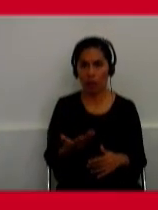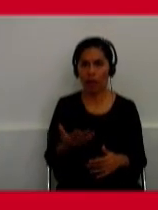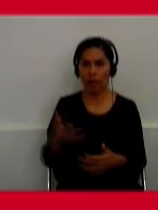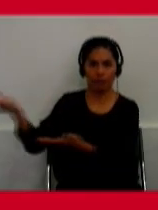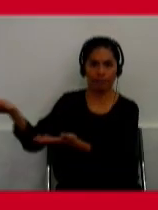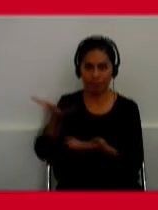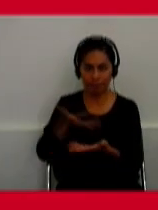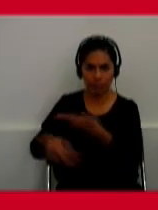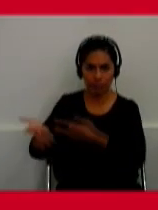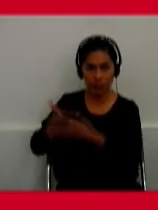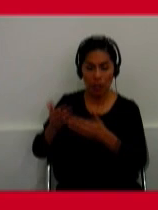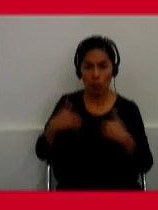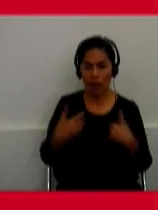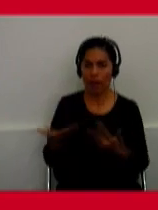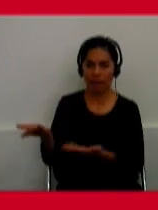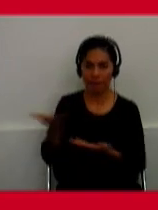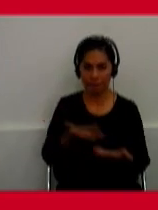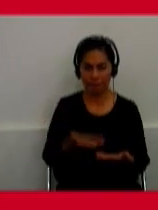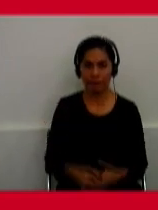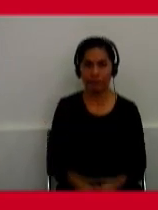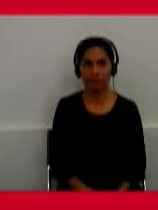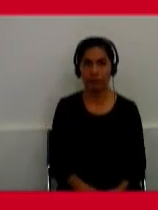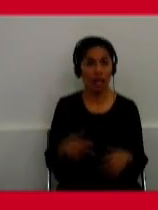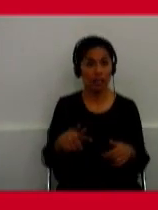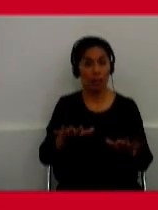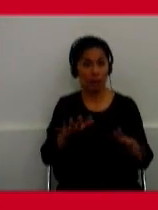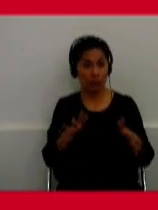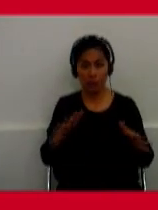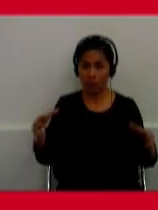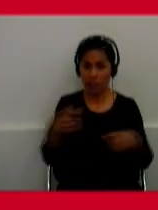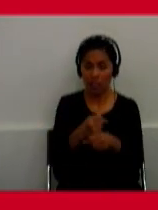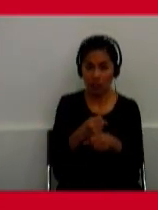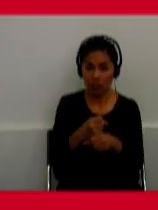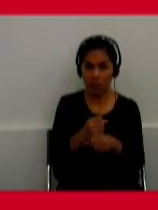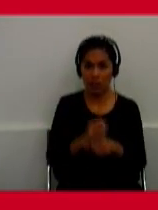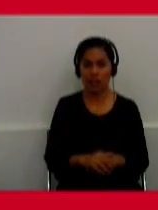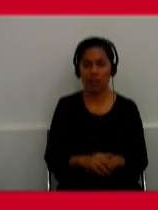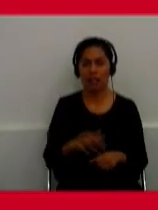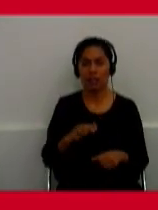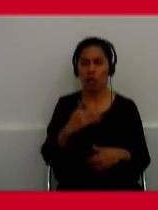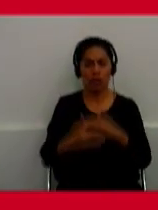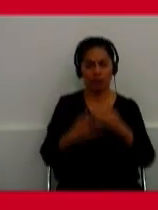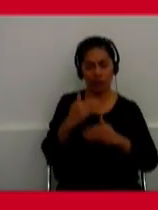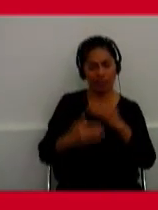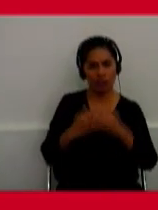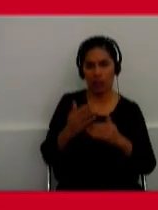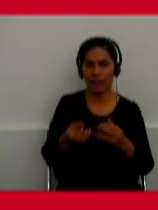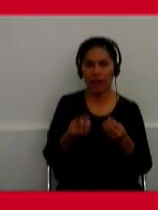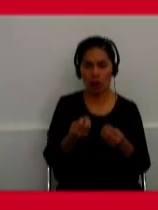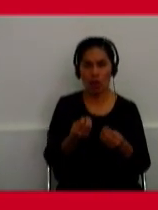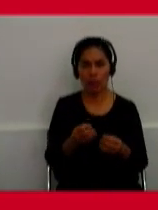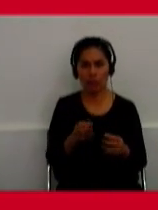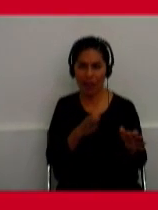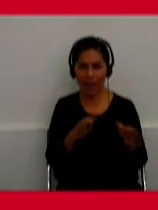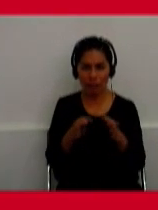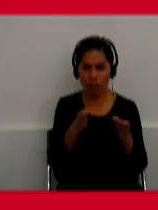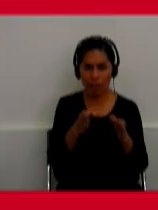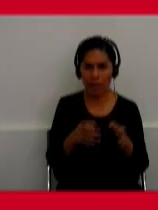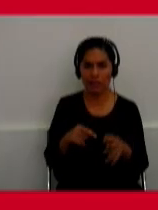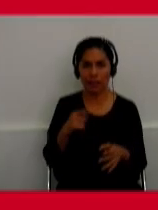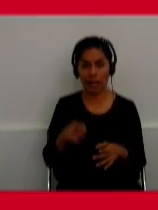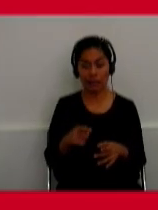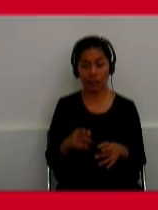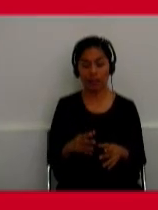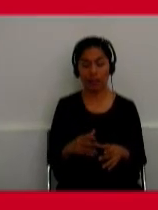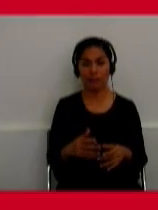pueden ofrecer ese tipo de tecnología. Bueno, eso es un poco, quería resumir un poco el procedimiento, las formas, cómo se tiene que seguir